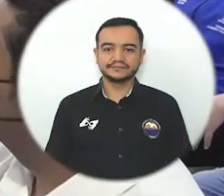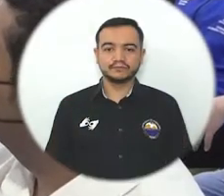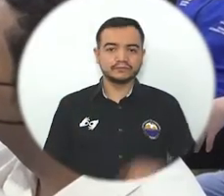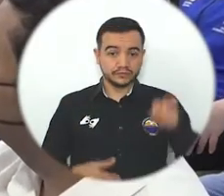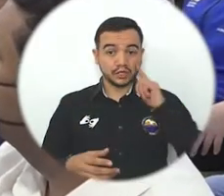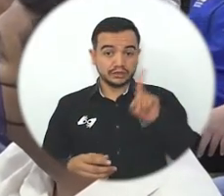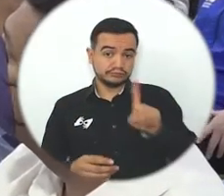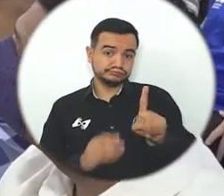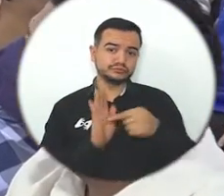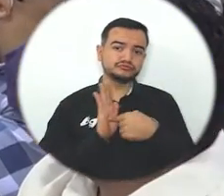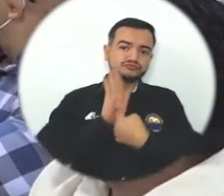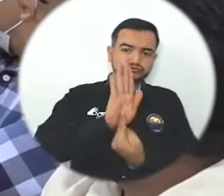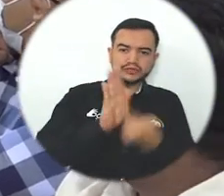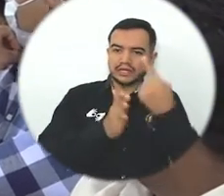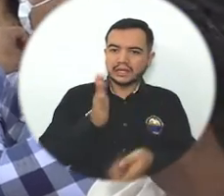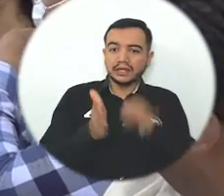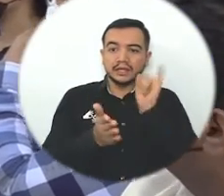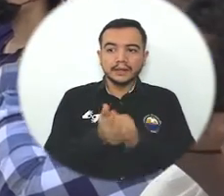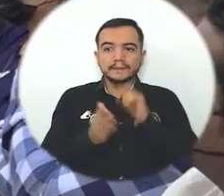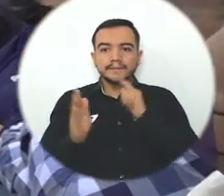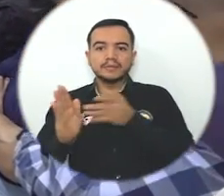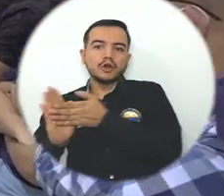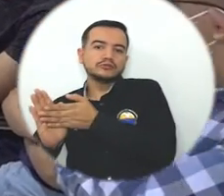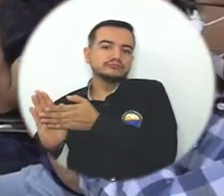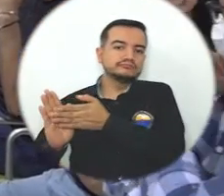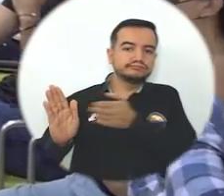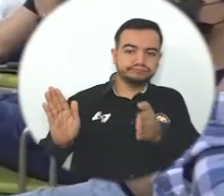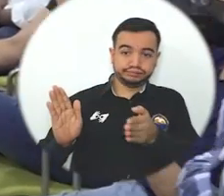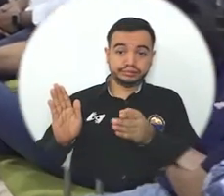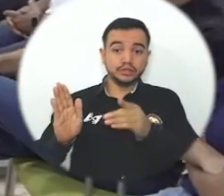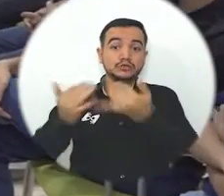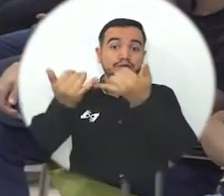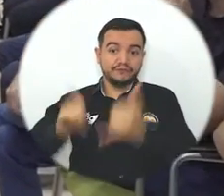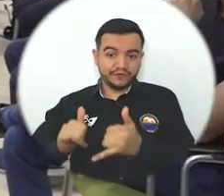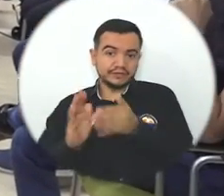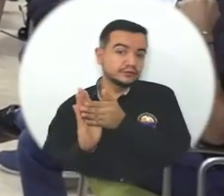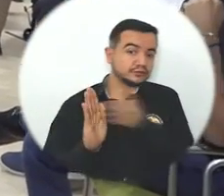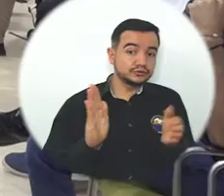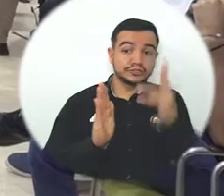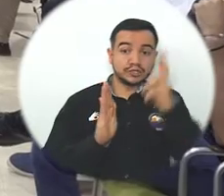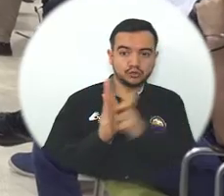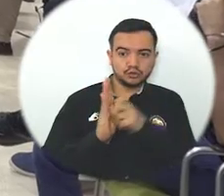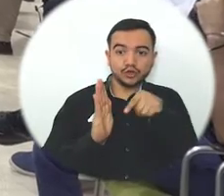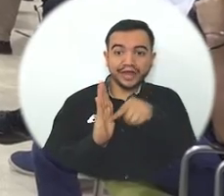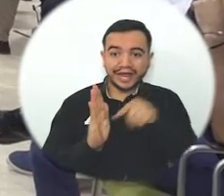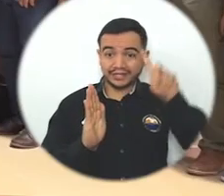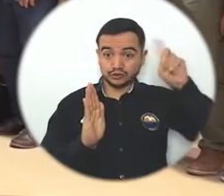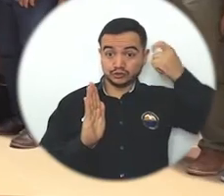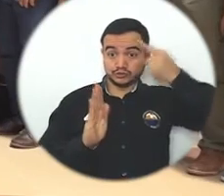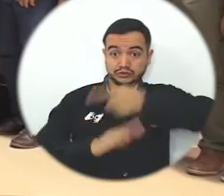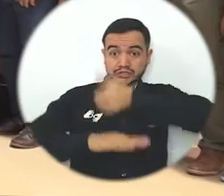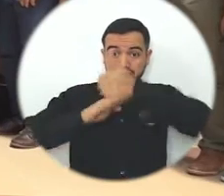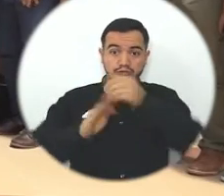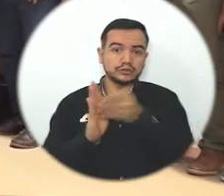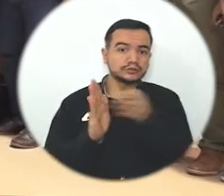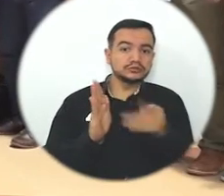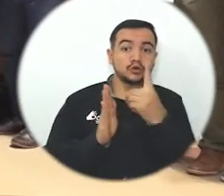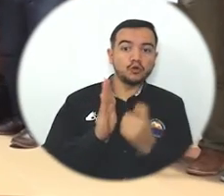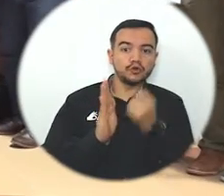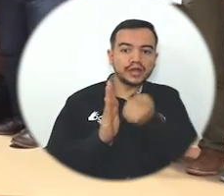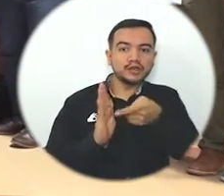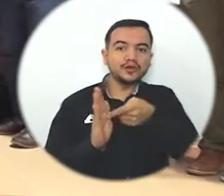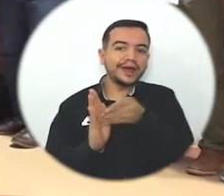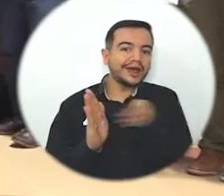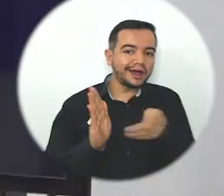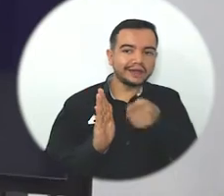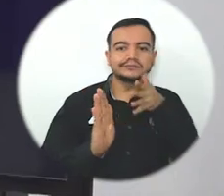La rendición de cuentas fue la demostración de los frutos de la siembra de todos durante el primer año del segundo periodo de gobierno del rector, como la acreditación